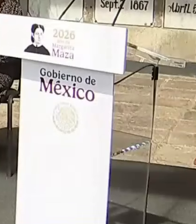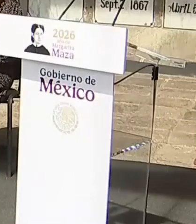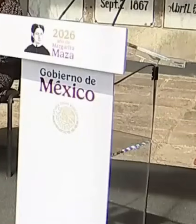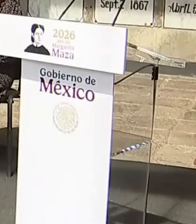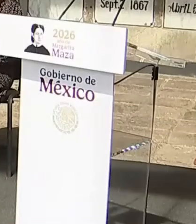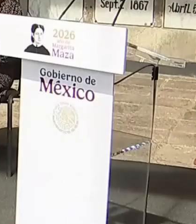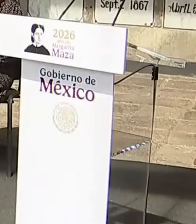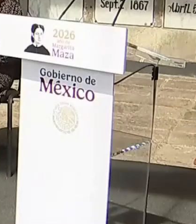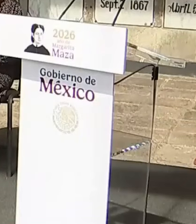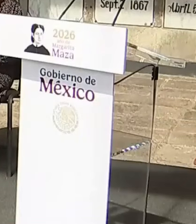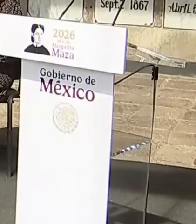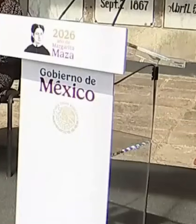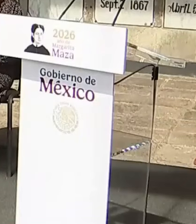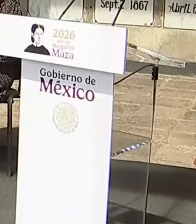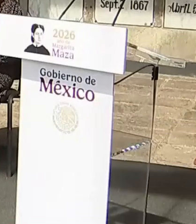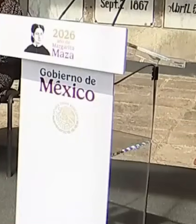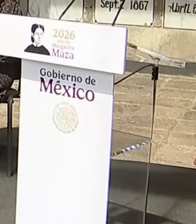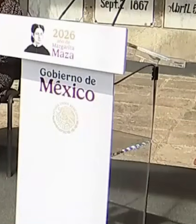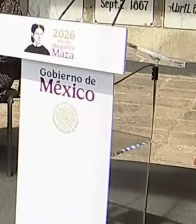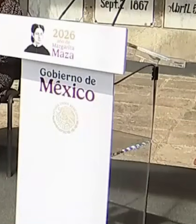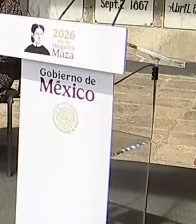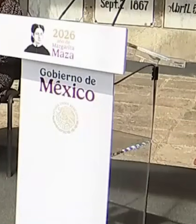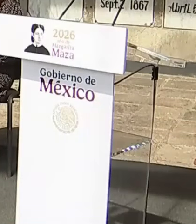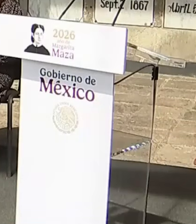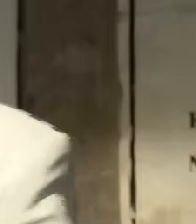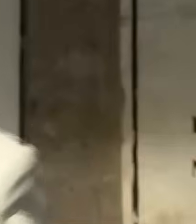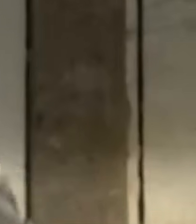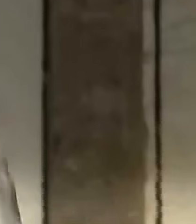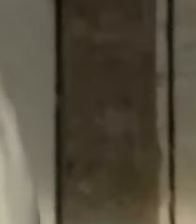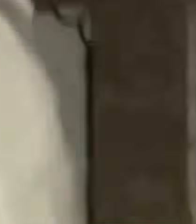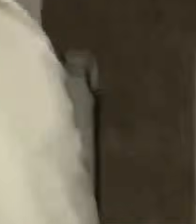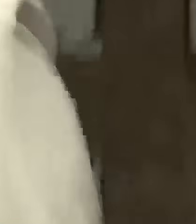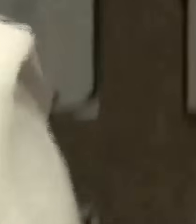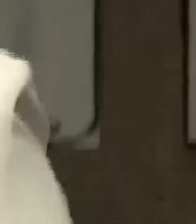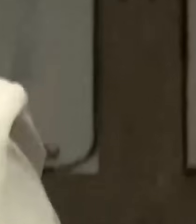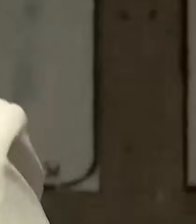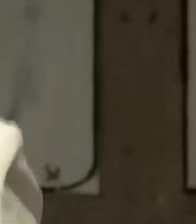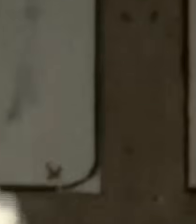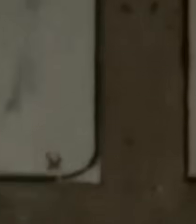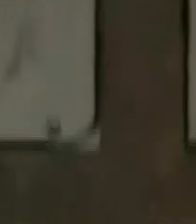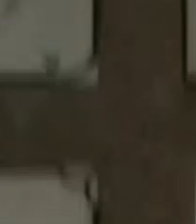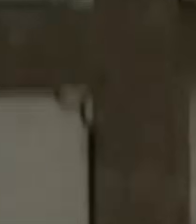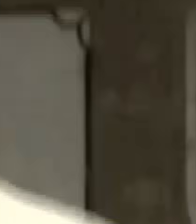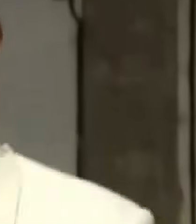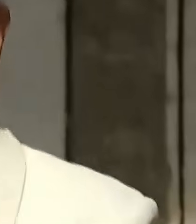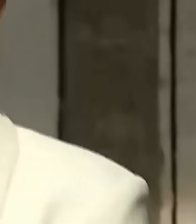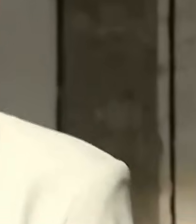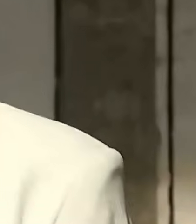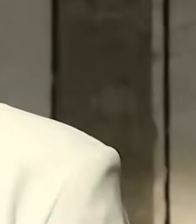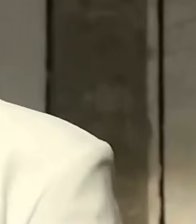Licenciada Rosa Isela Rodríguez Velázquez, secretaria de Gobernación.